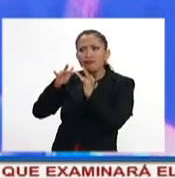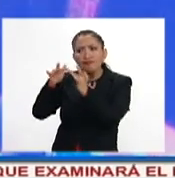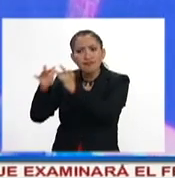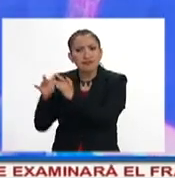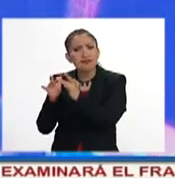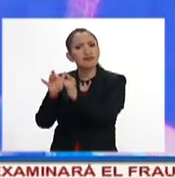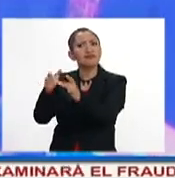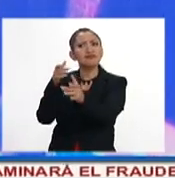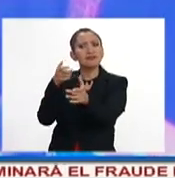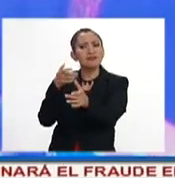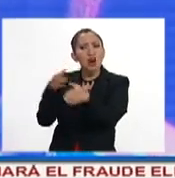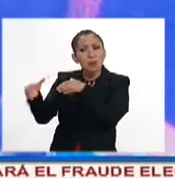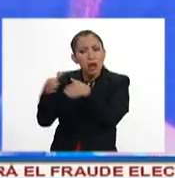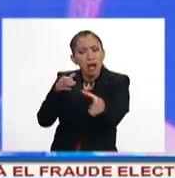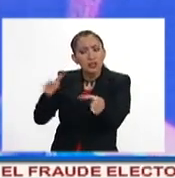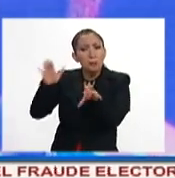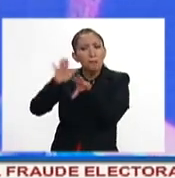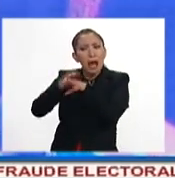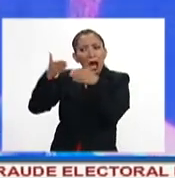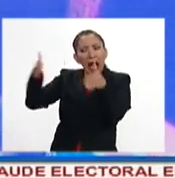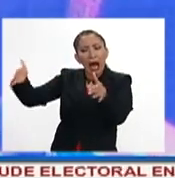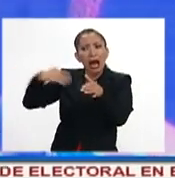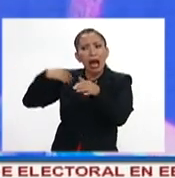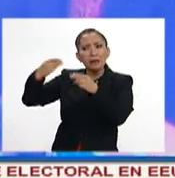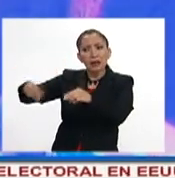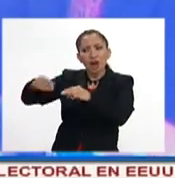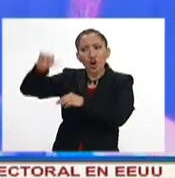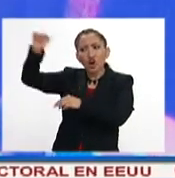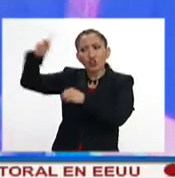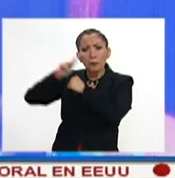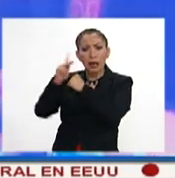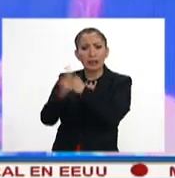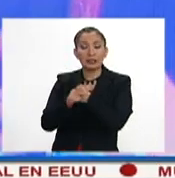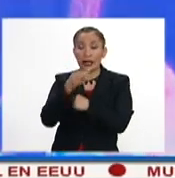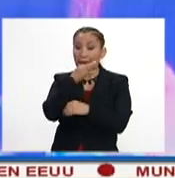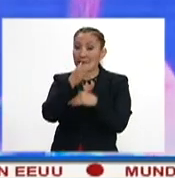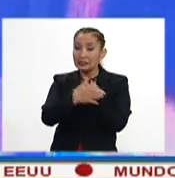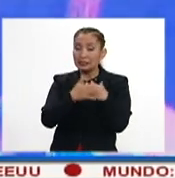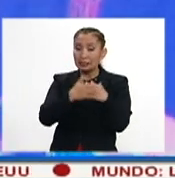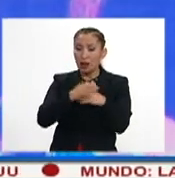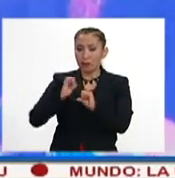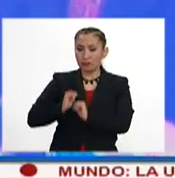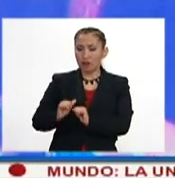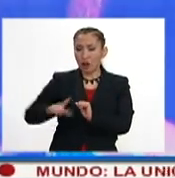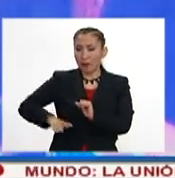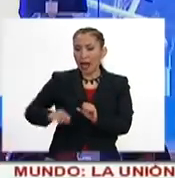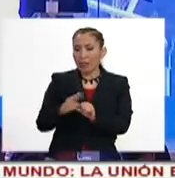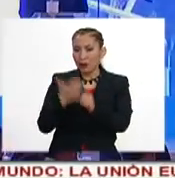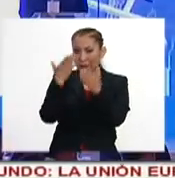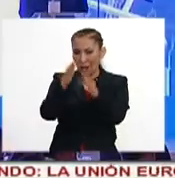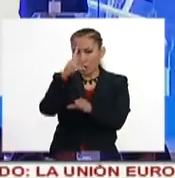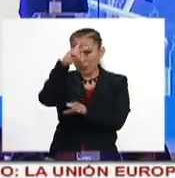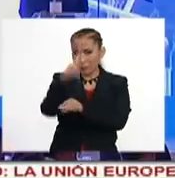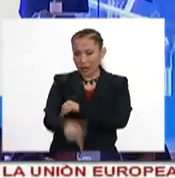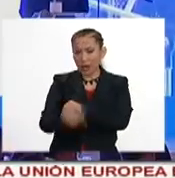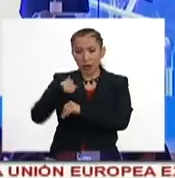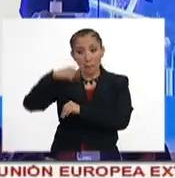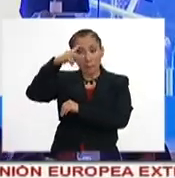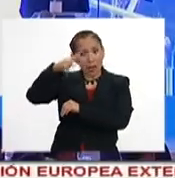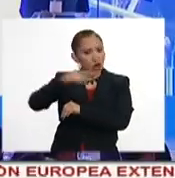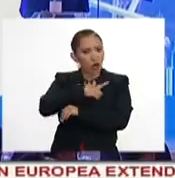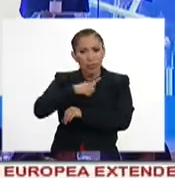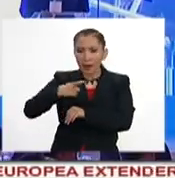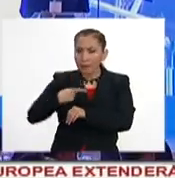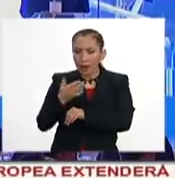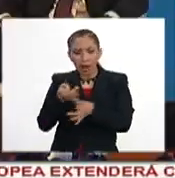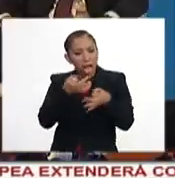buscar mayores mercados hacia el exterior. Advierte el gobernador del Banco de México, Agustín Carstens, que México no